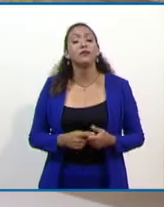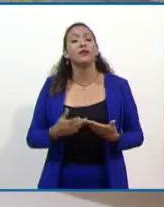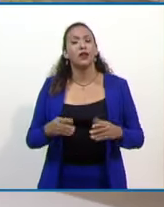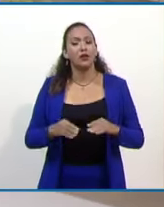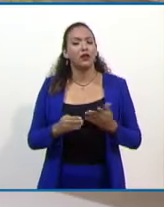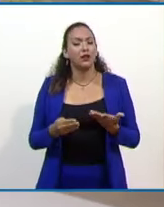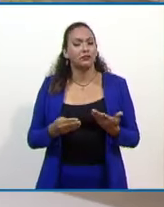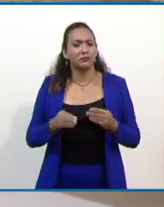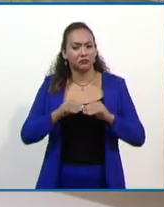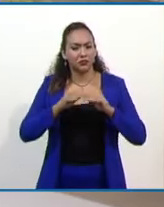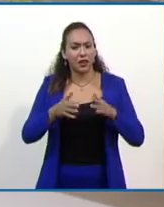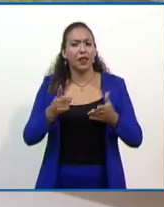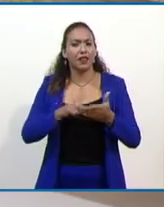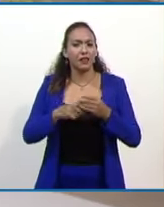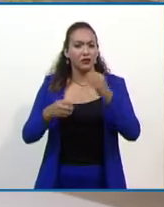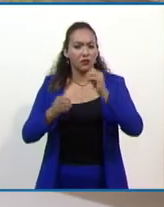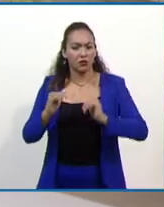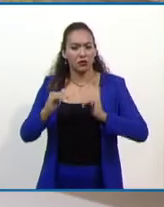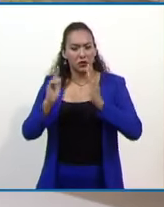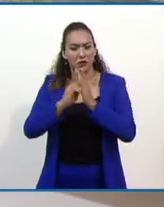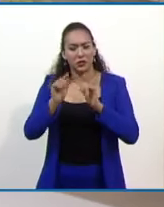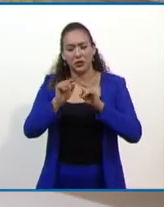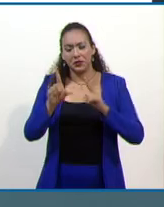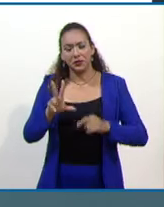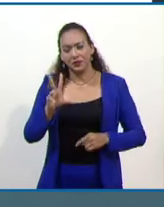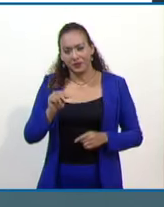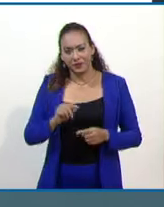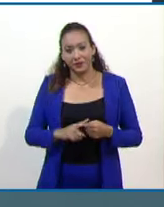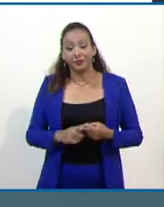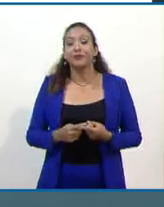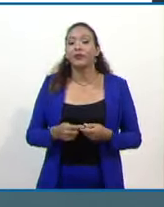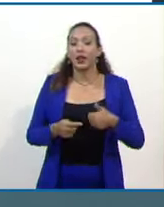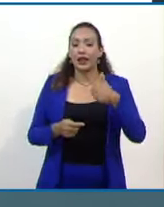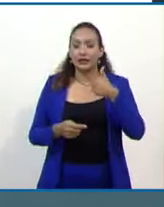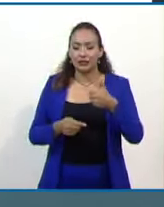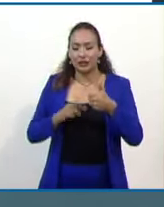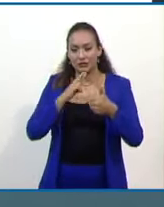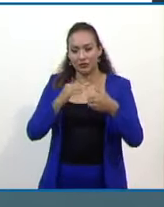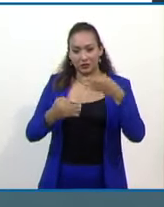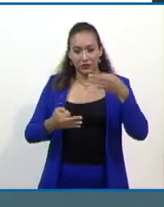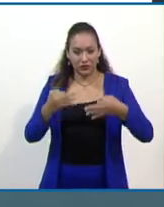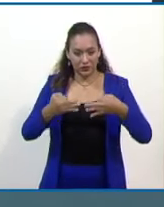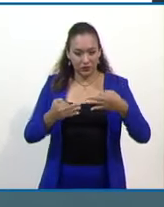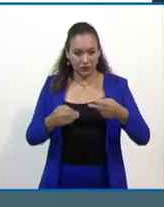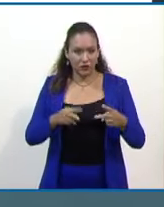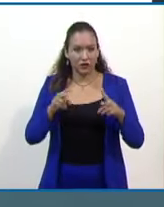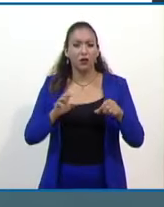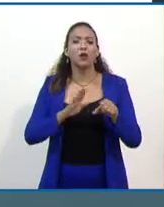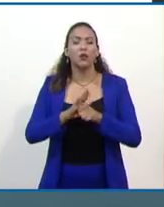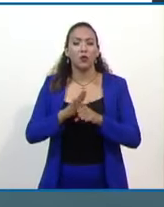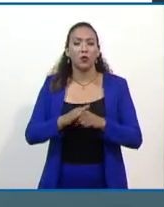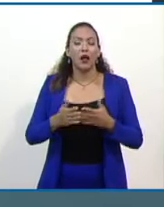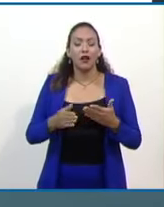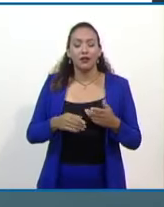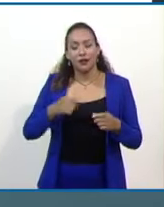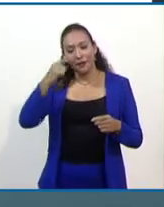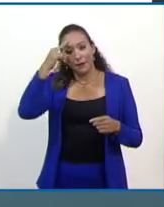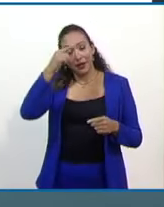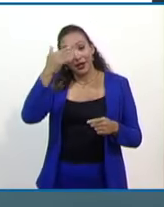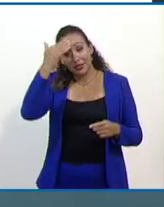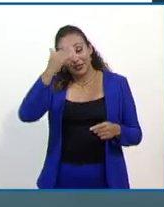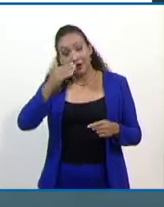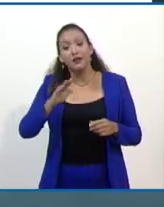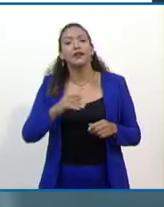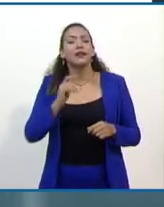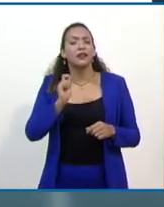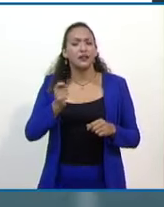difundieron criterios de la Suprema Corte. De plenos regionales se publicaron 6 jurisprudencias sobre temas relacionados con competencia para conocer del juicio